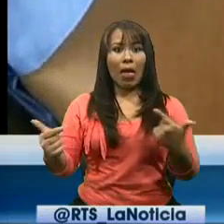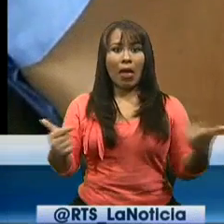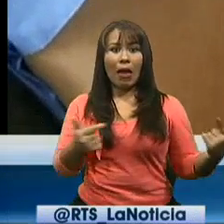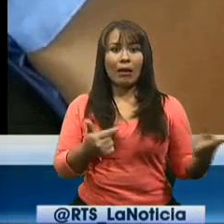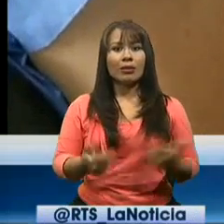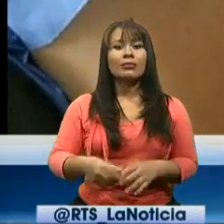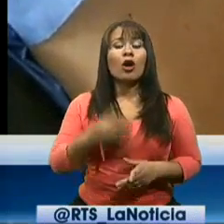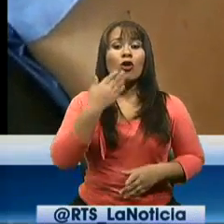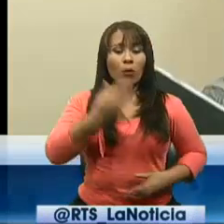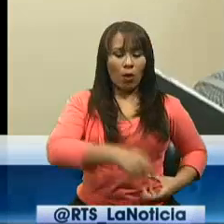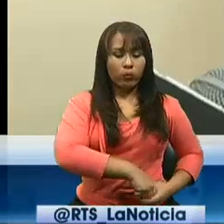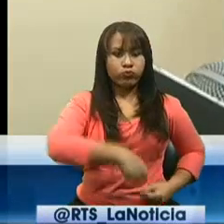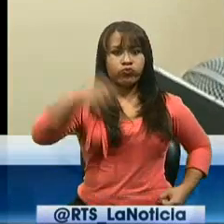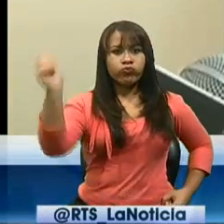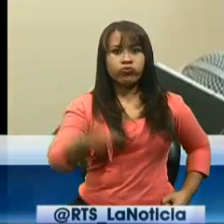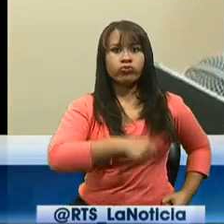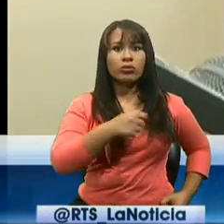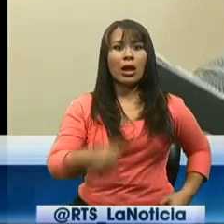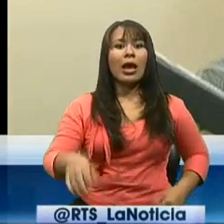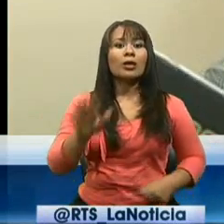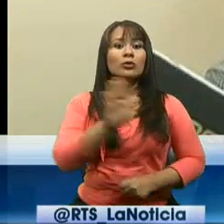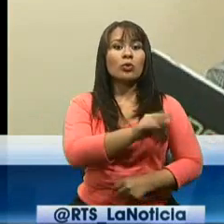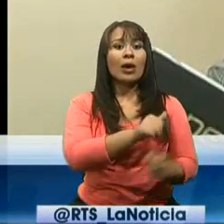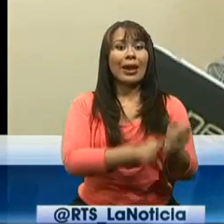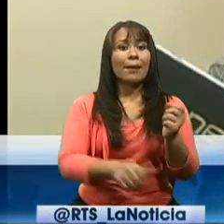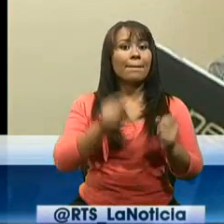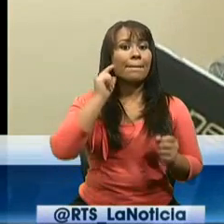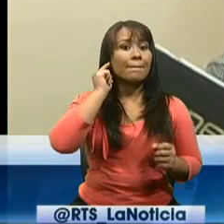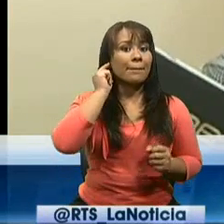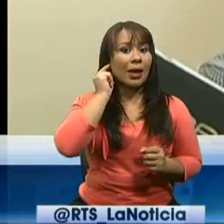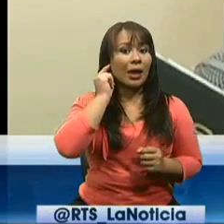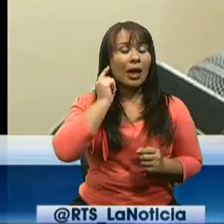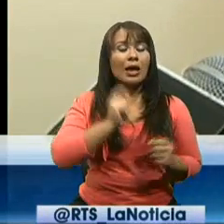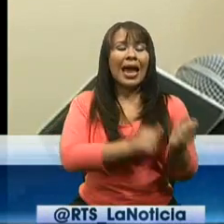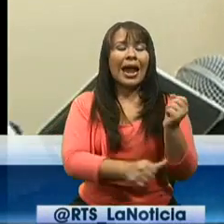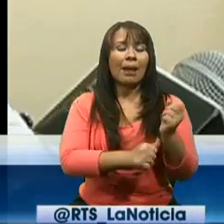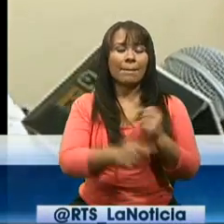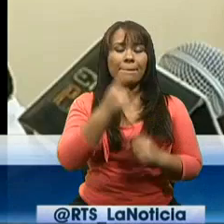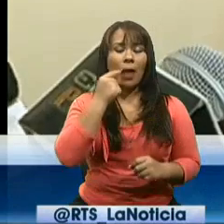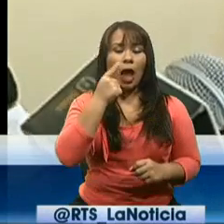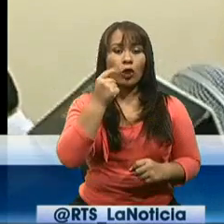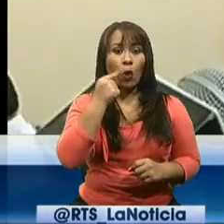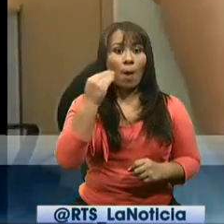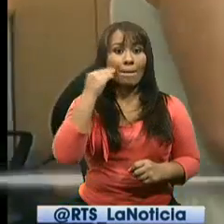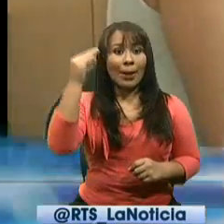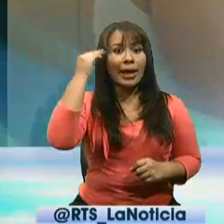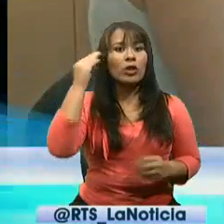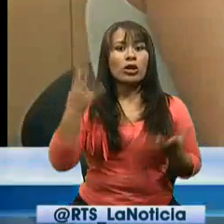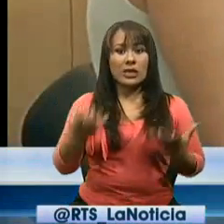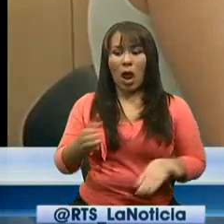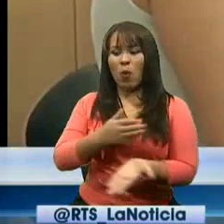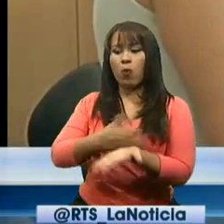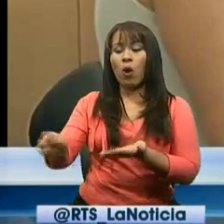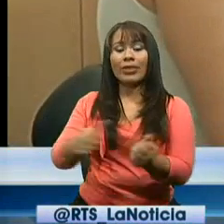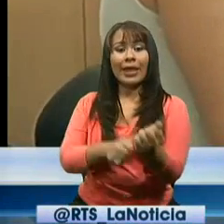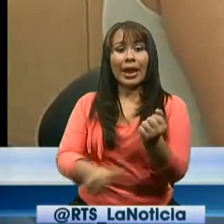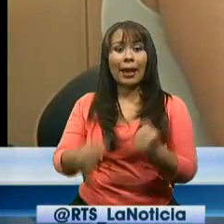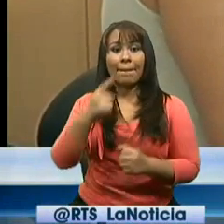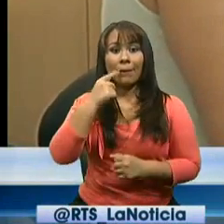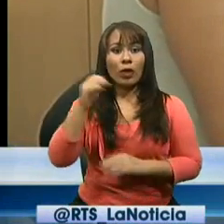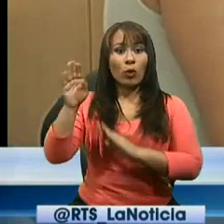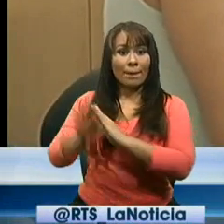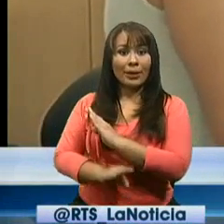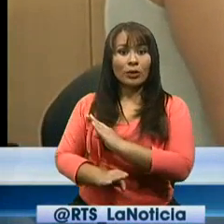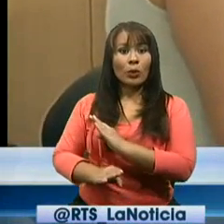a machete limpio. El hermano mayor quiere que el hermano menor salga del domicilio y ante esta situación